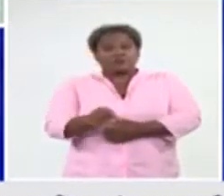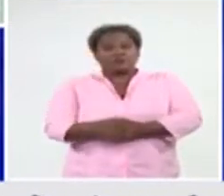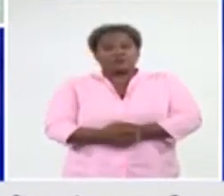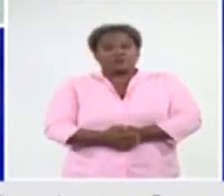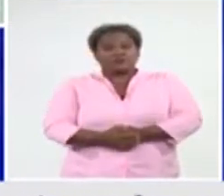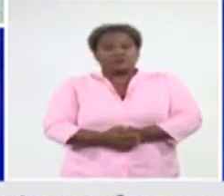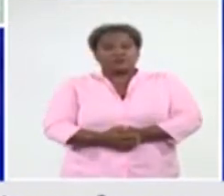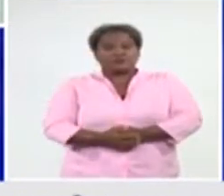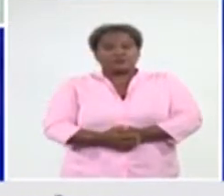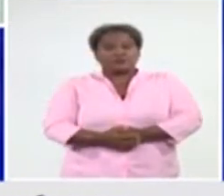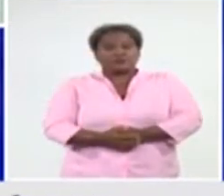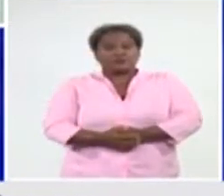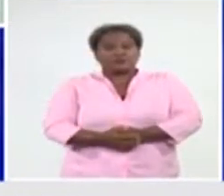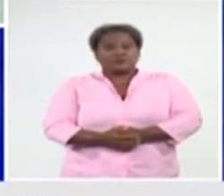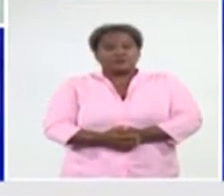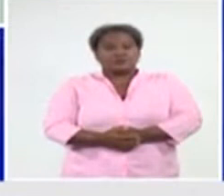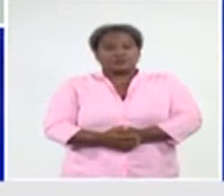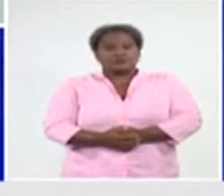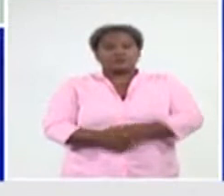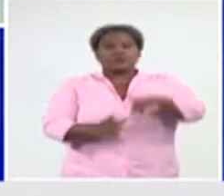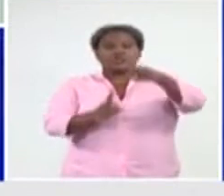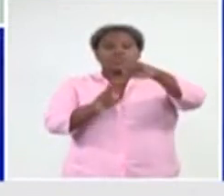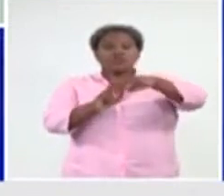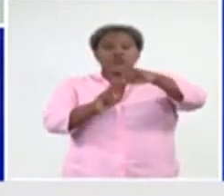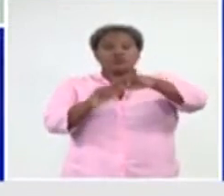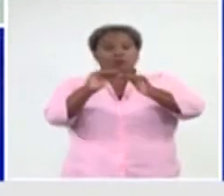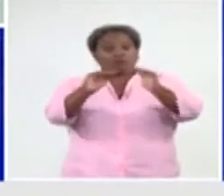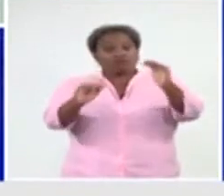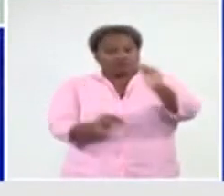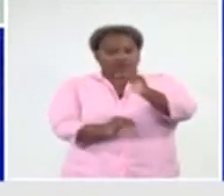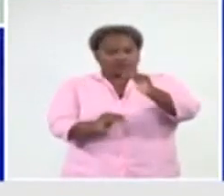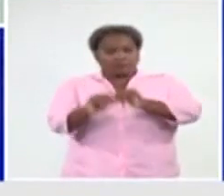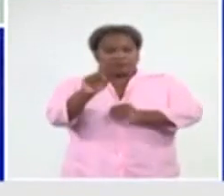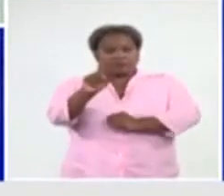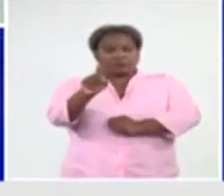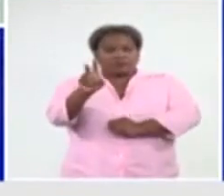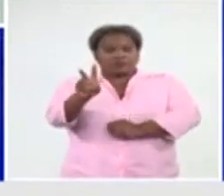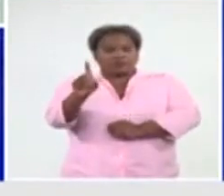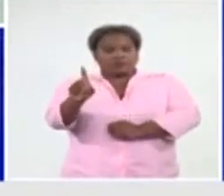territorios. Las Tunas disminuye 121 menos,